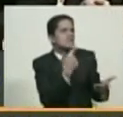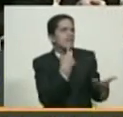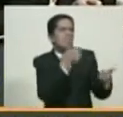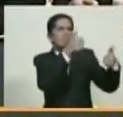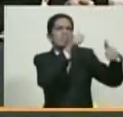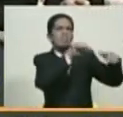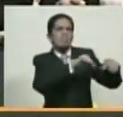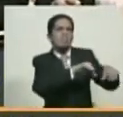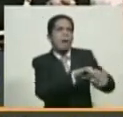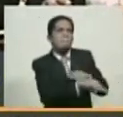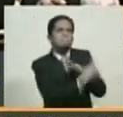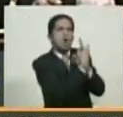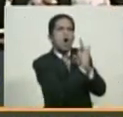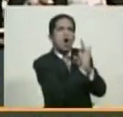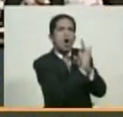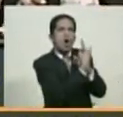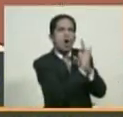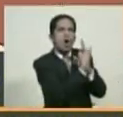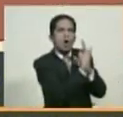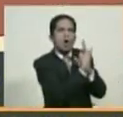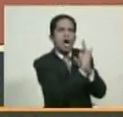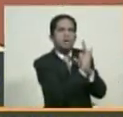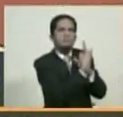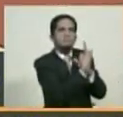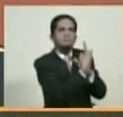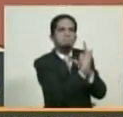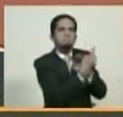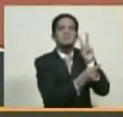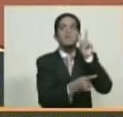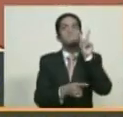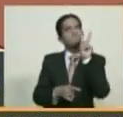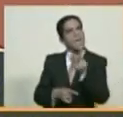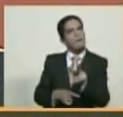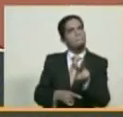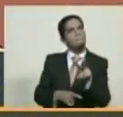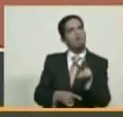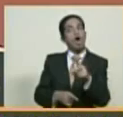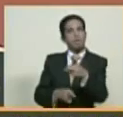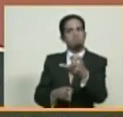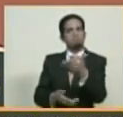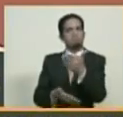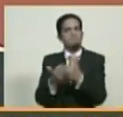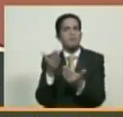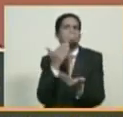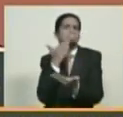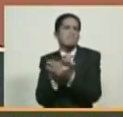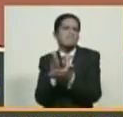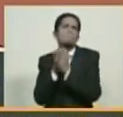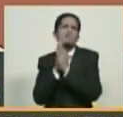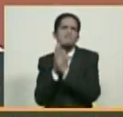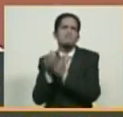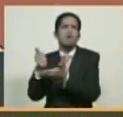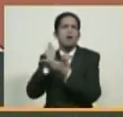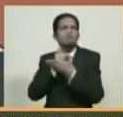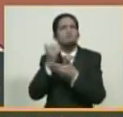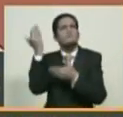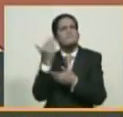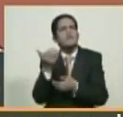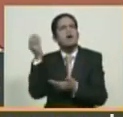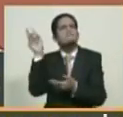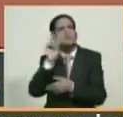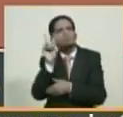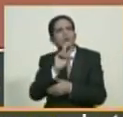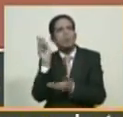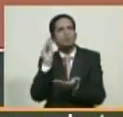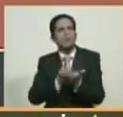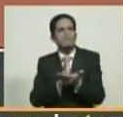promesas que le hicieron estos gobiernos del cartel de Lima, los vemos a las puertas de nuestras misiones diplomáticas pidiendo retornar voluntariamente a Venezuela. Yo no